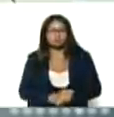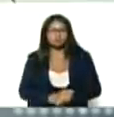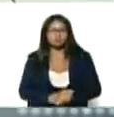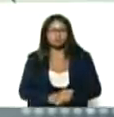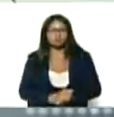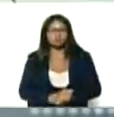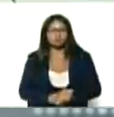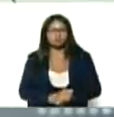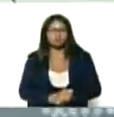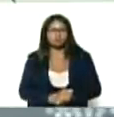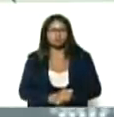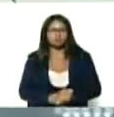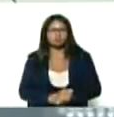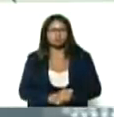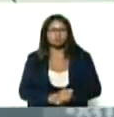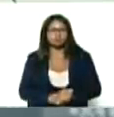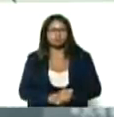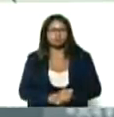Hay que ir,